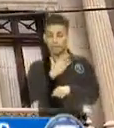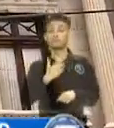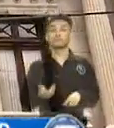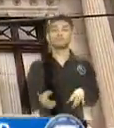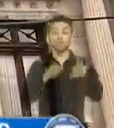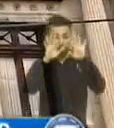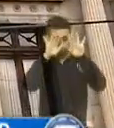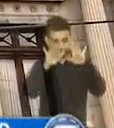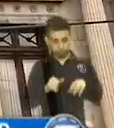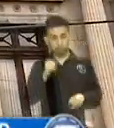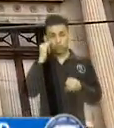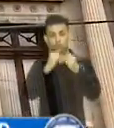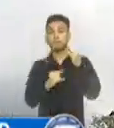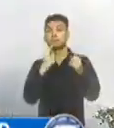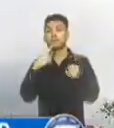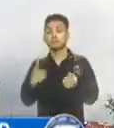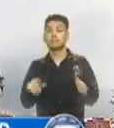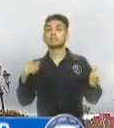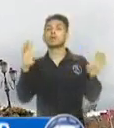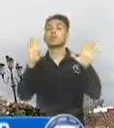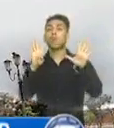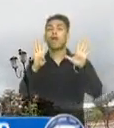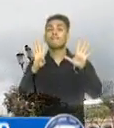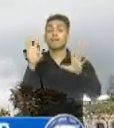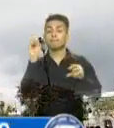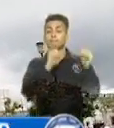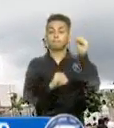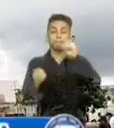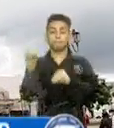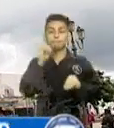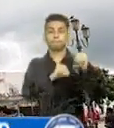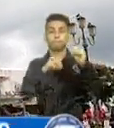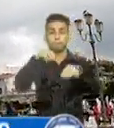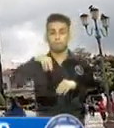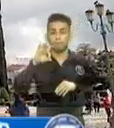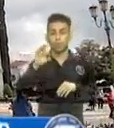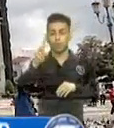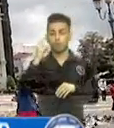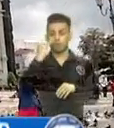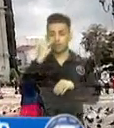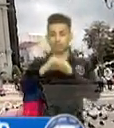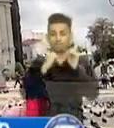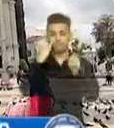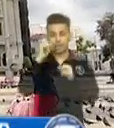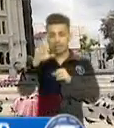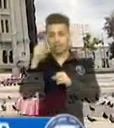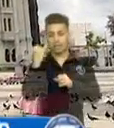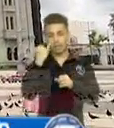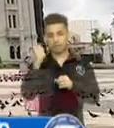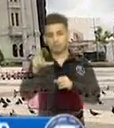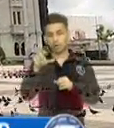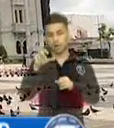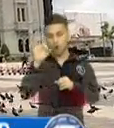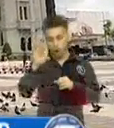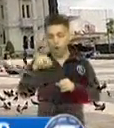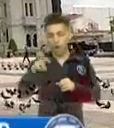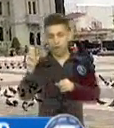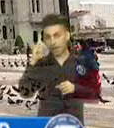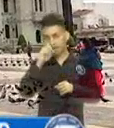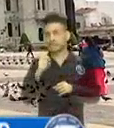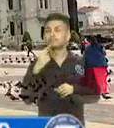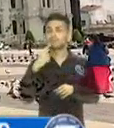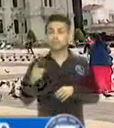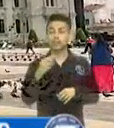acuerdo se aprobaron nueve enmiendas entre las cuales destaca que el ministerio de salud podrá contratar médicos